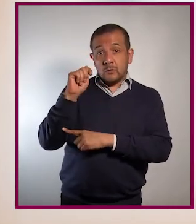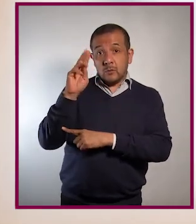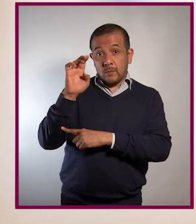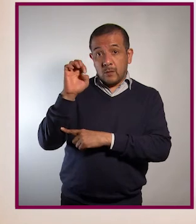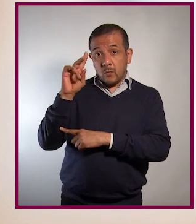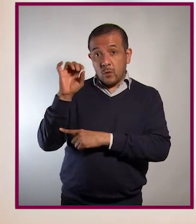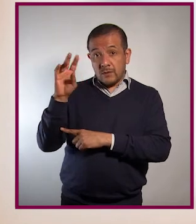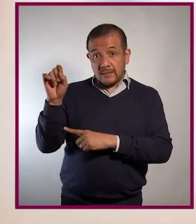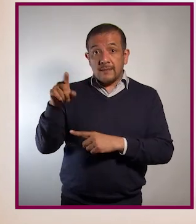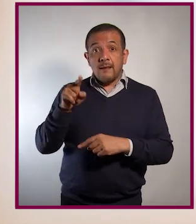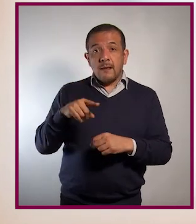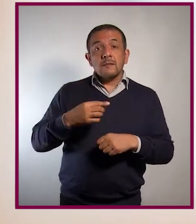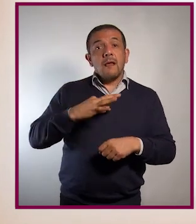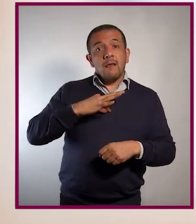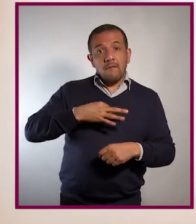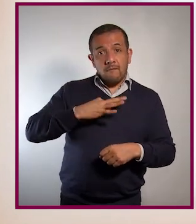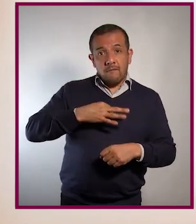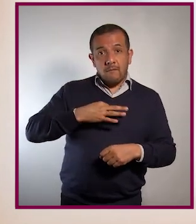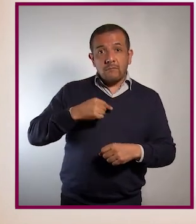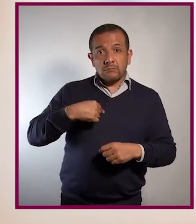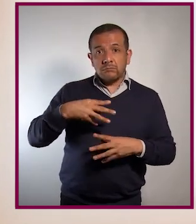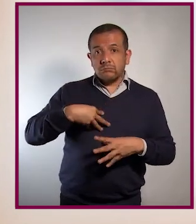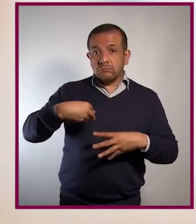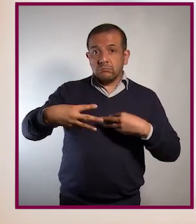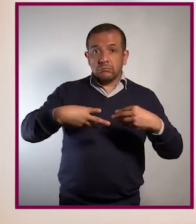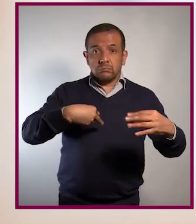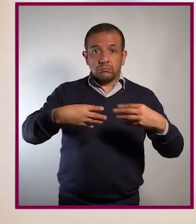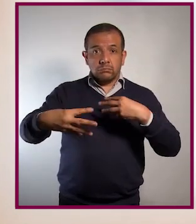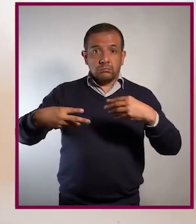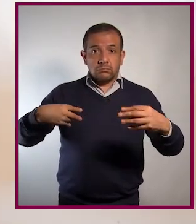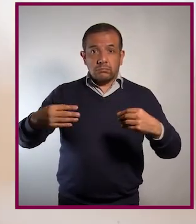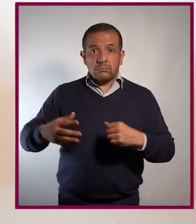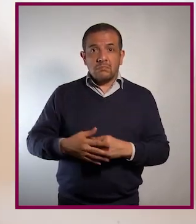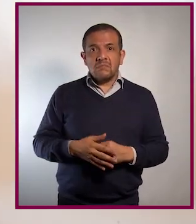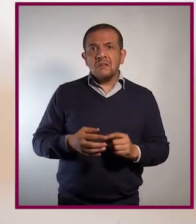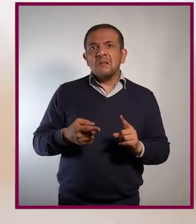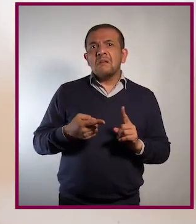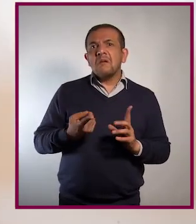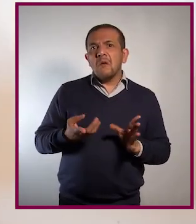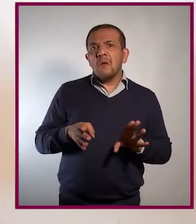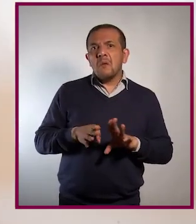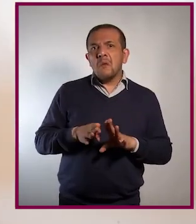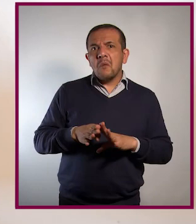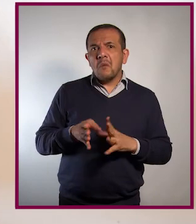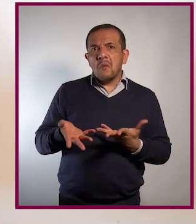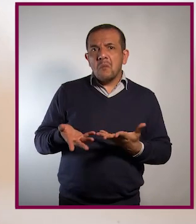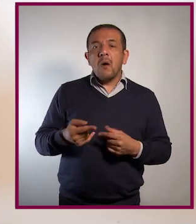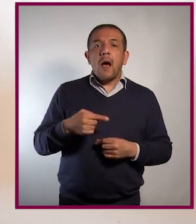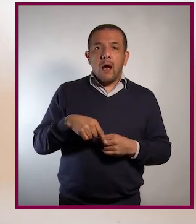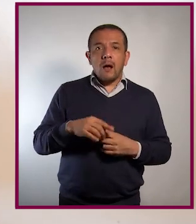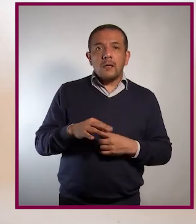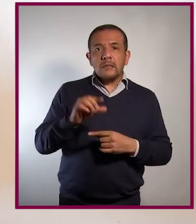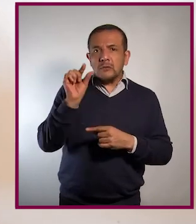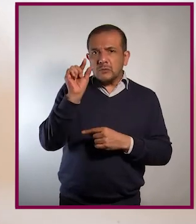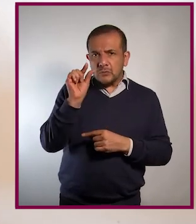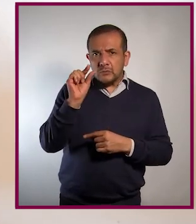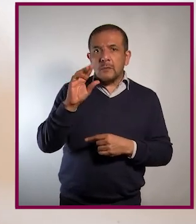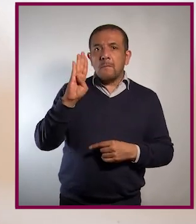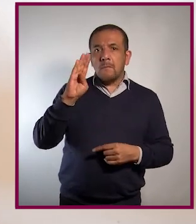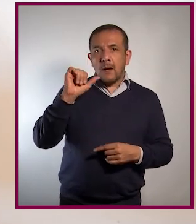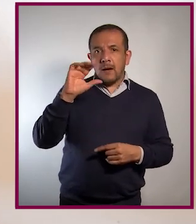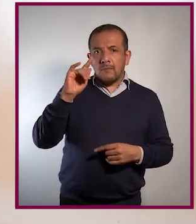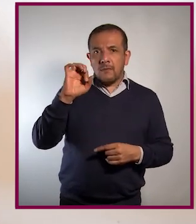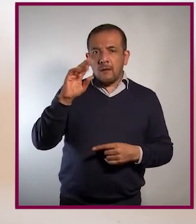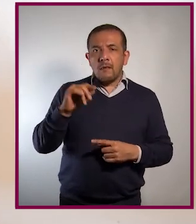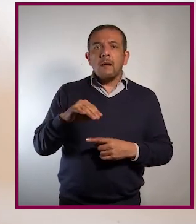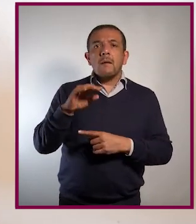es una enfermedad infecciosa altamente contagiosa, causada por un tipo de bacteria llamada